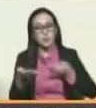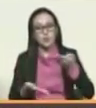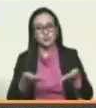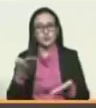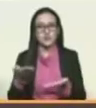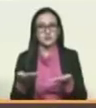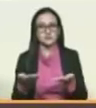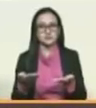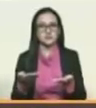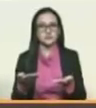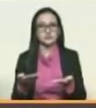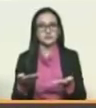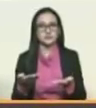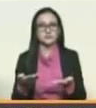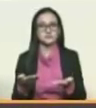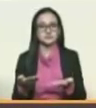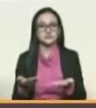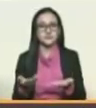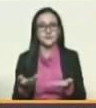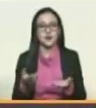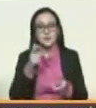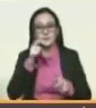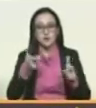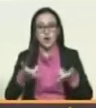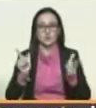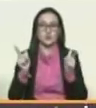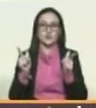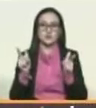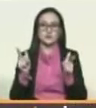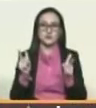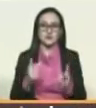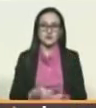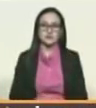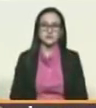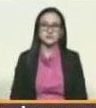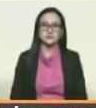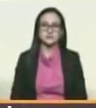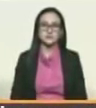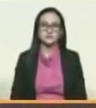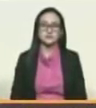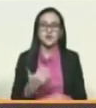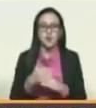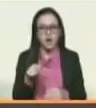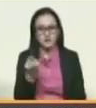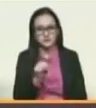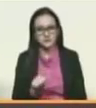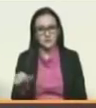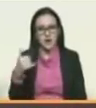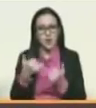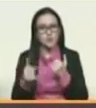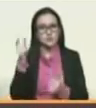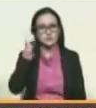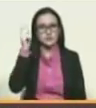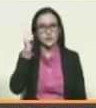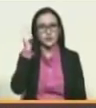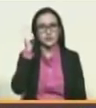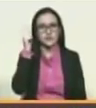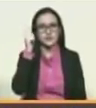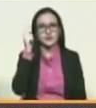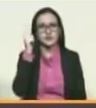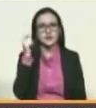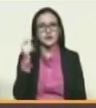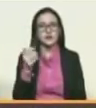traído los autorizados para postular. Asimismo, en esta misma semana, en los últimos días,